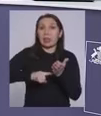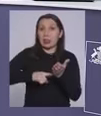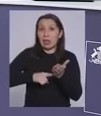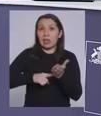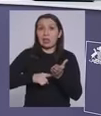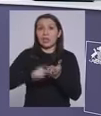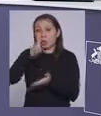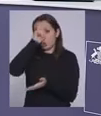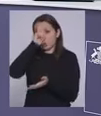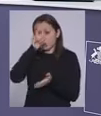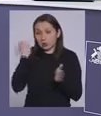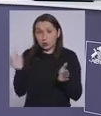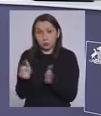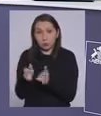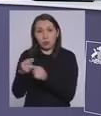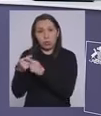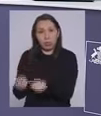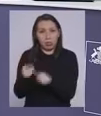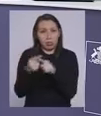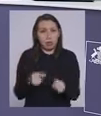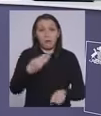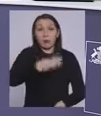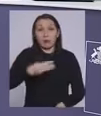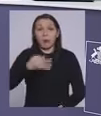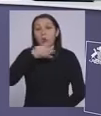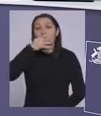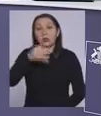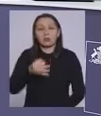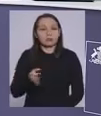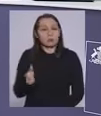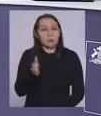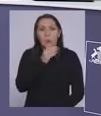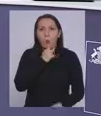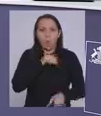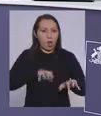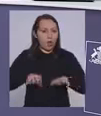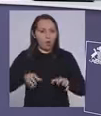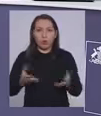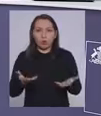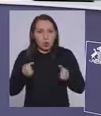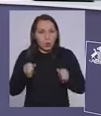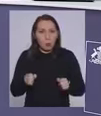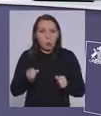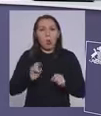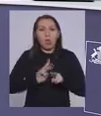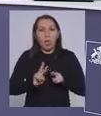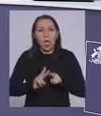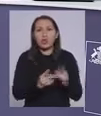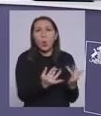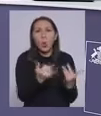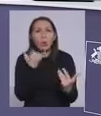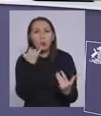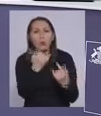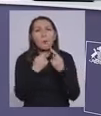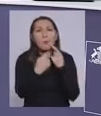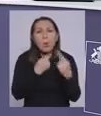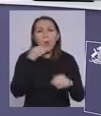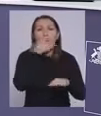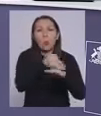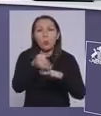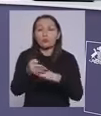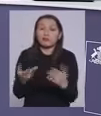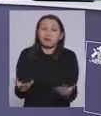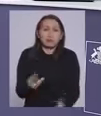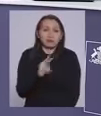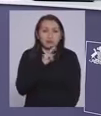de la atención primaria de diversos municipios dicen que no tienen insumos para poder aplicar esta trazabilidad, a muy poco que ya sea